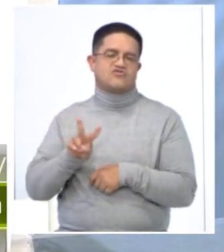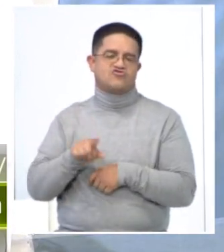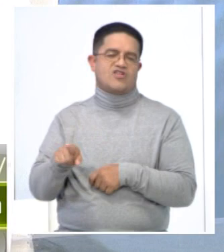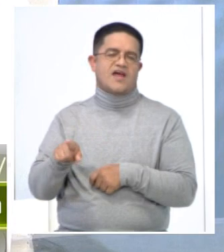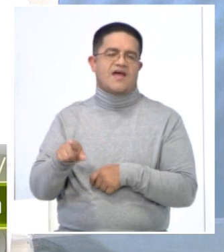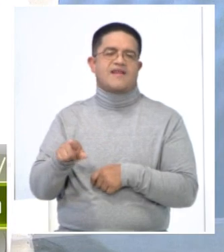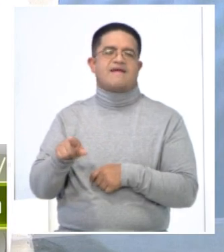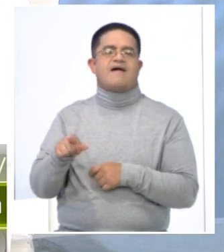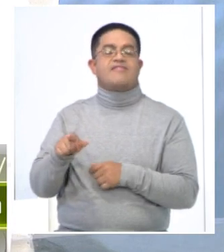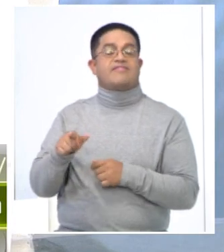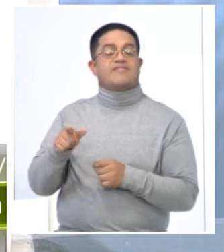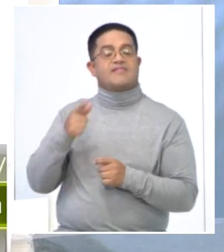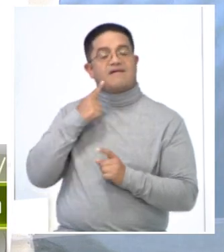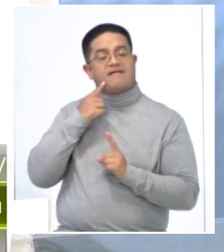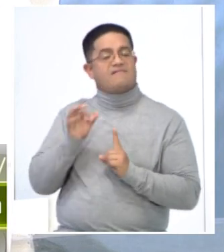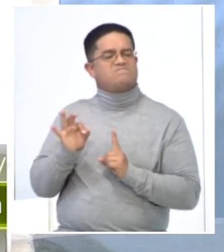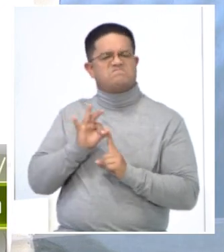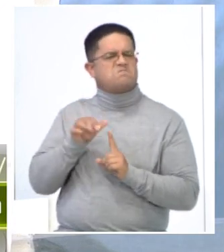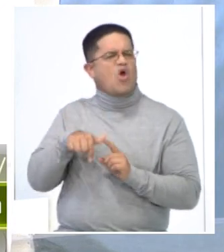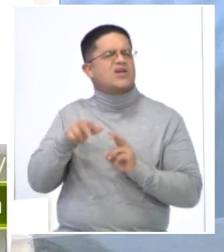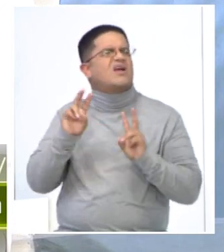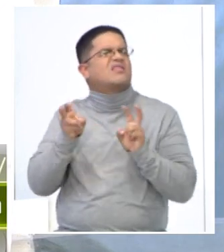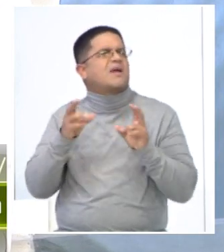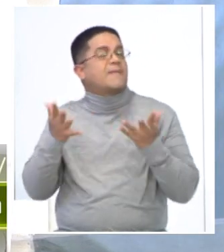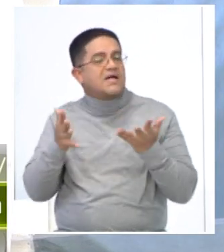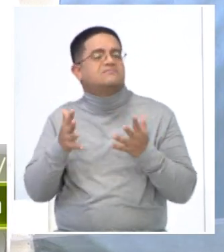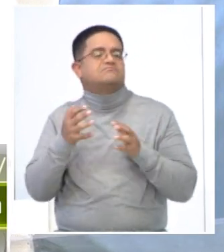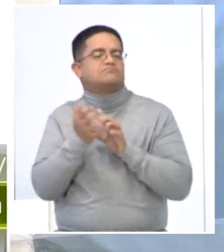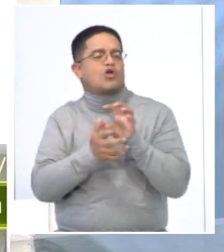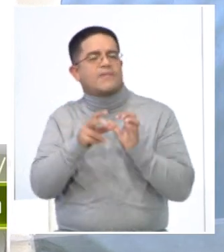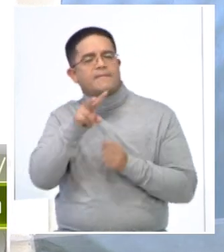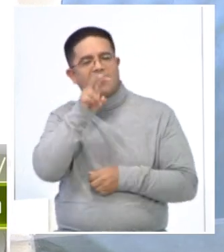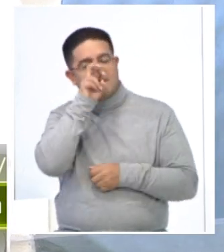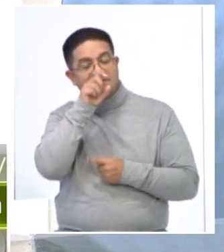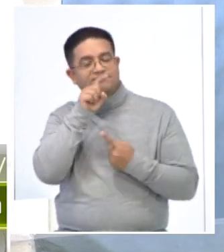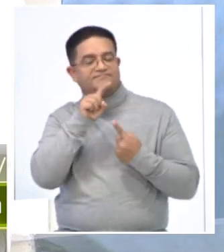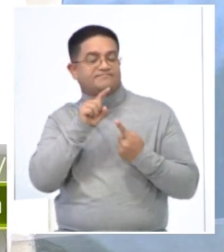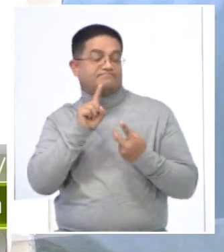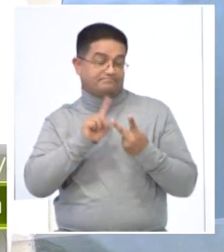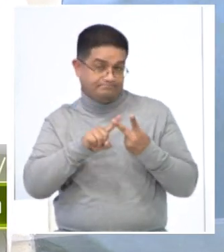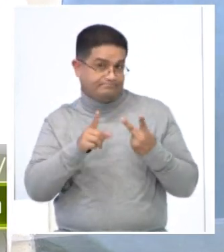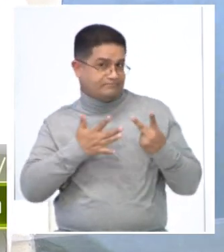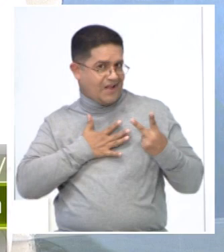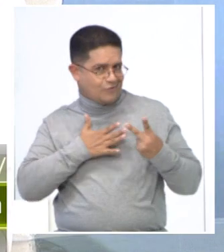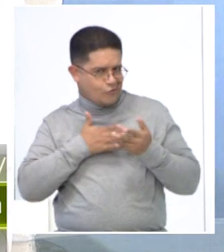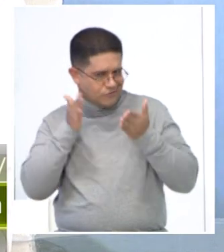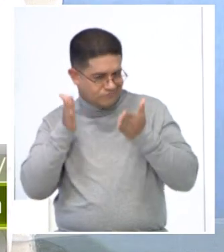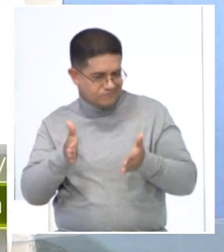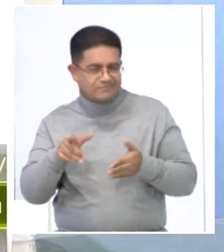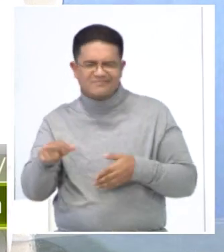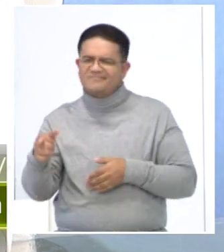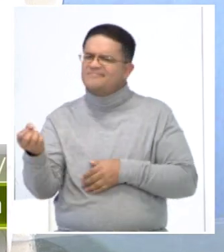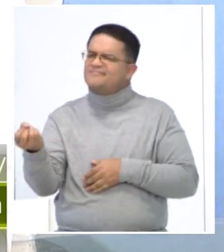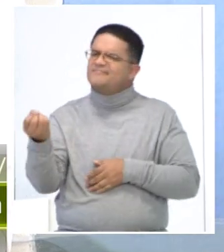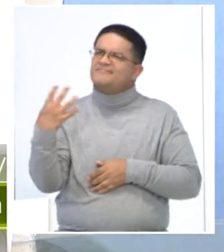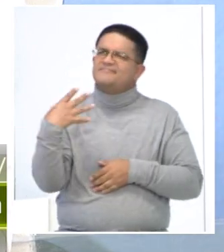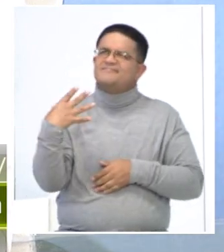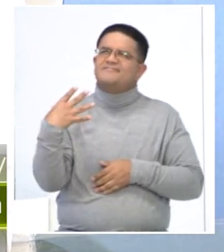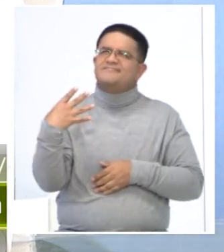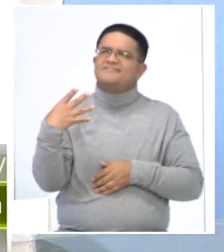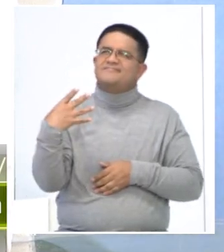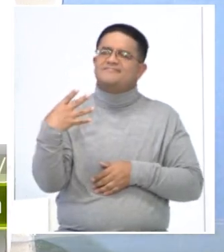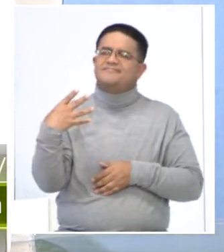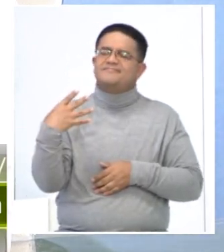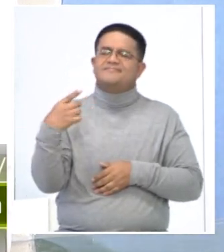sociales hoy hablando sobre las manifestaciones respiratorias entre ellos la tos Por acá nos escribe sulba y